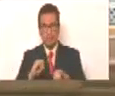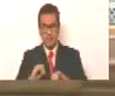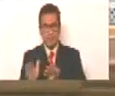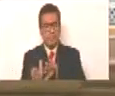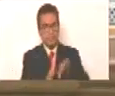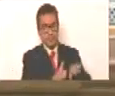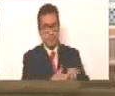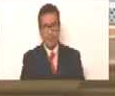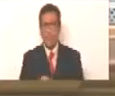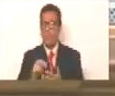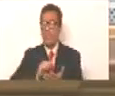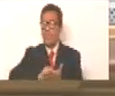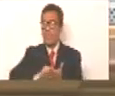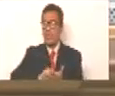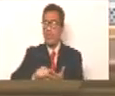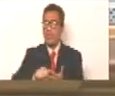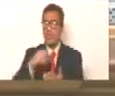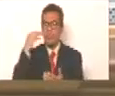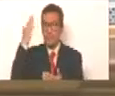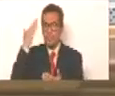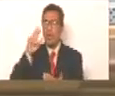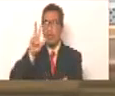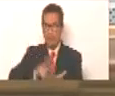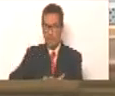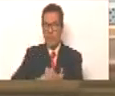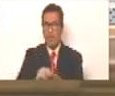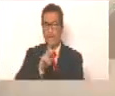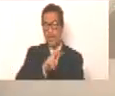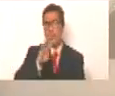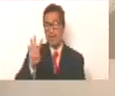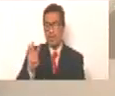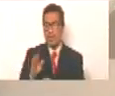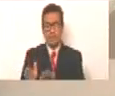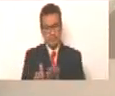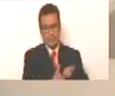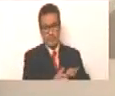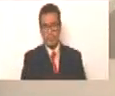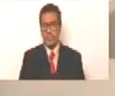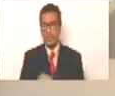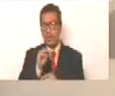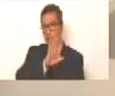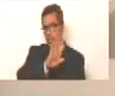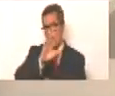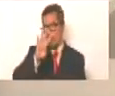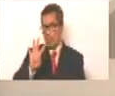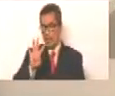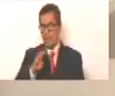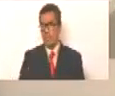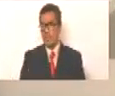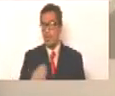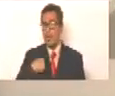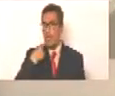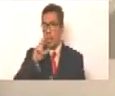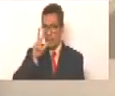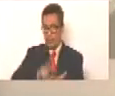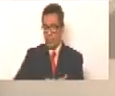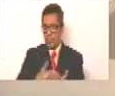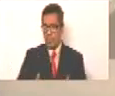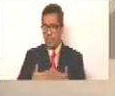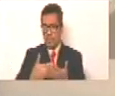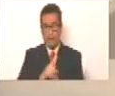artículo. Aprobado el artículo 24. Siguiente. 54º, se sugiere aprobar la disposición transitoria